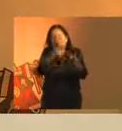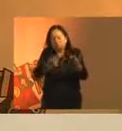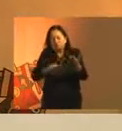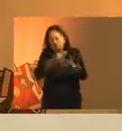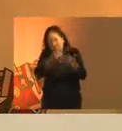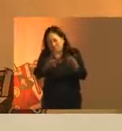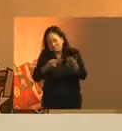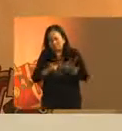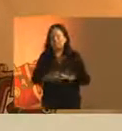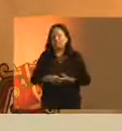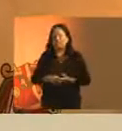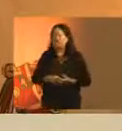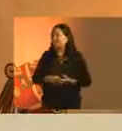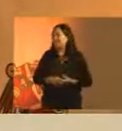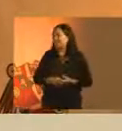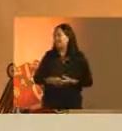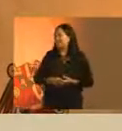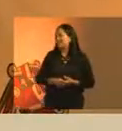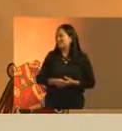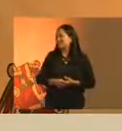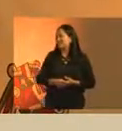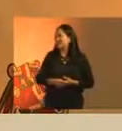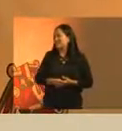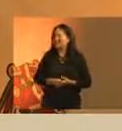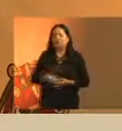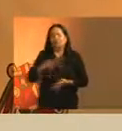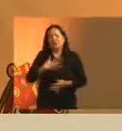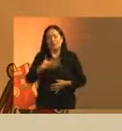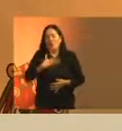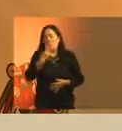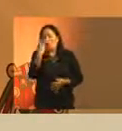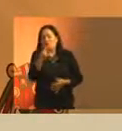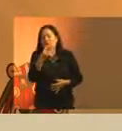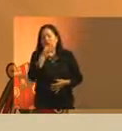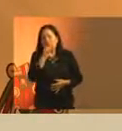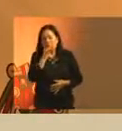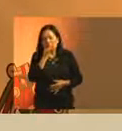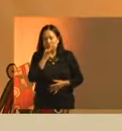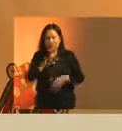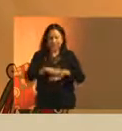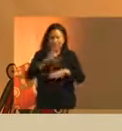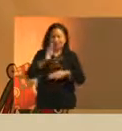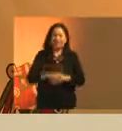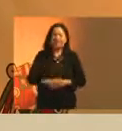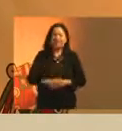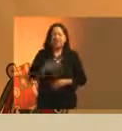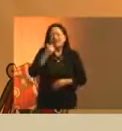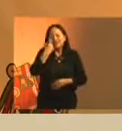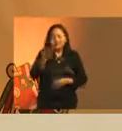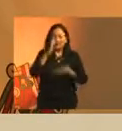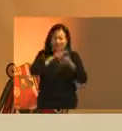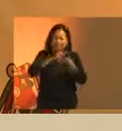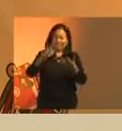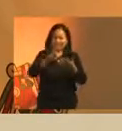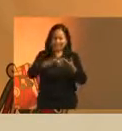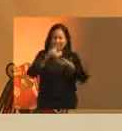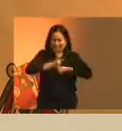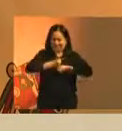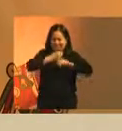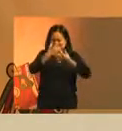ilustraciones este entonces bueno tengo dos minutos más y les quiero leer el poema